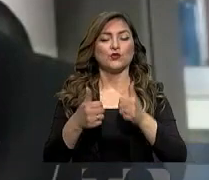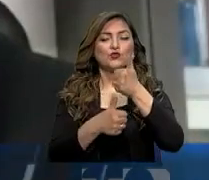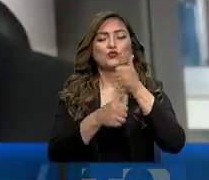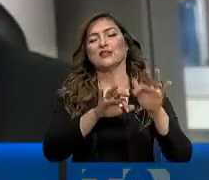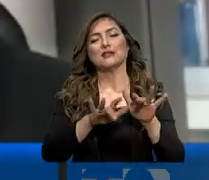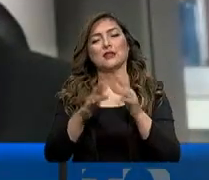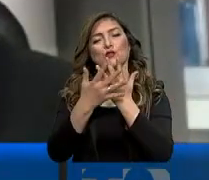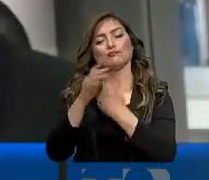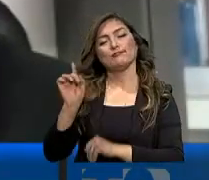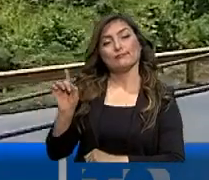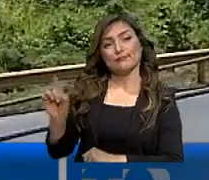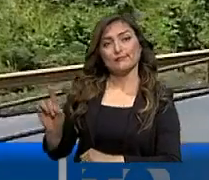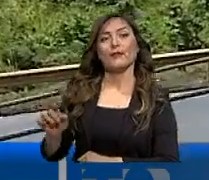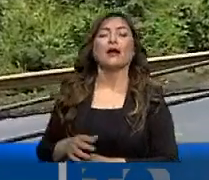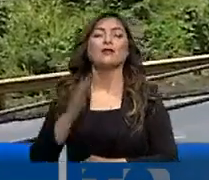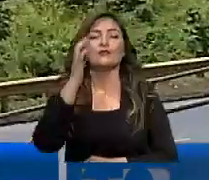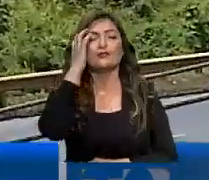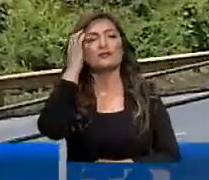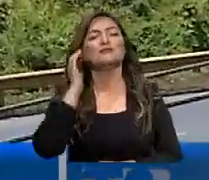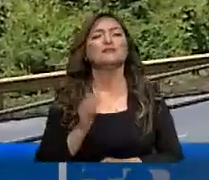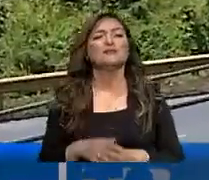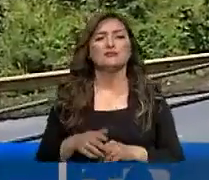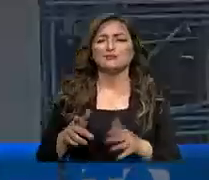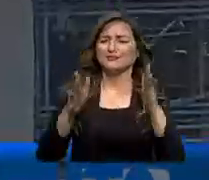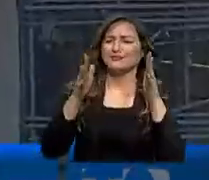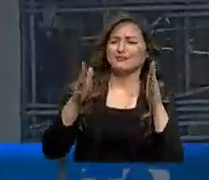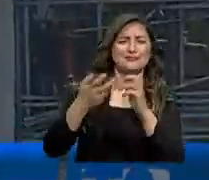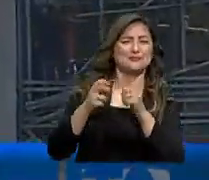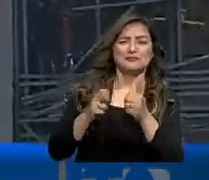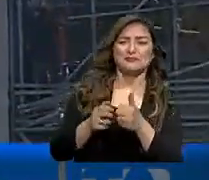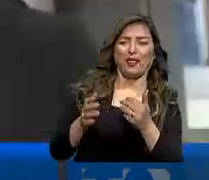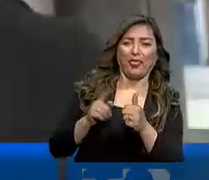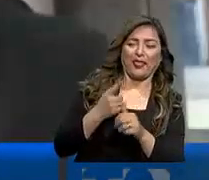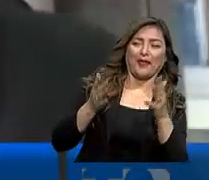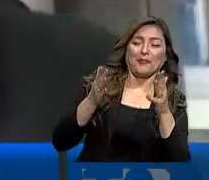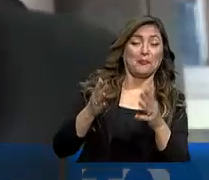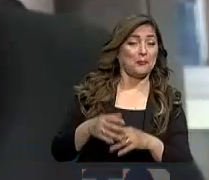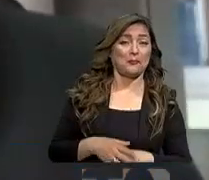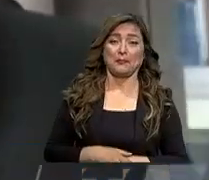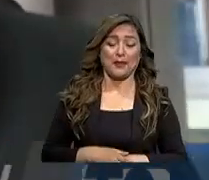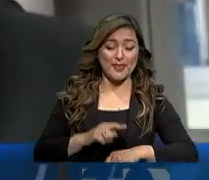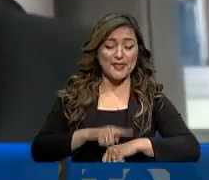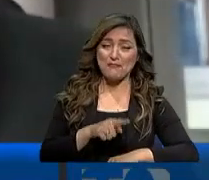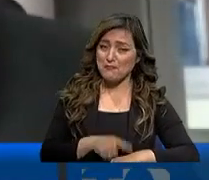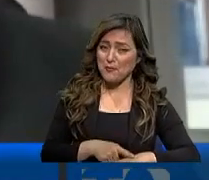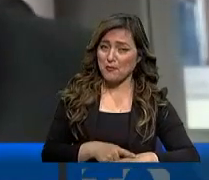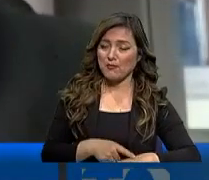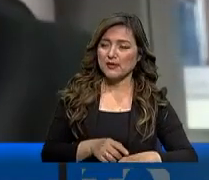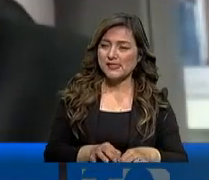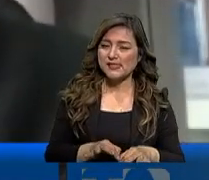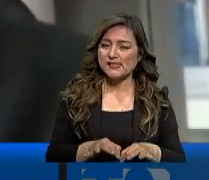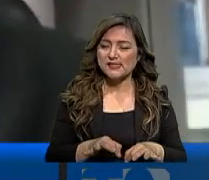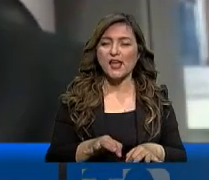de Rehabilitación, Christopher Gallegos, le preocupa la prioridad con la que se atiende la crisis carcelaria. Porque tiempo no existe. No podemos